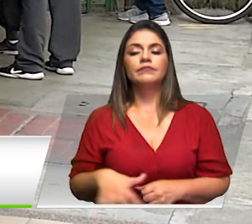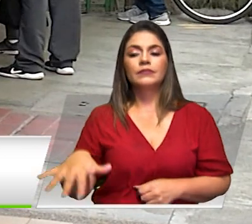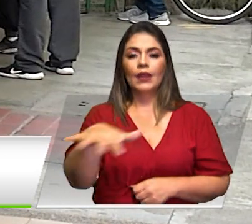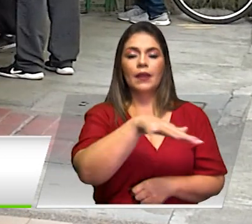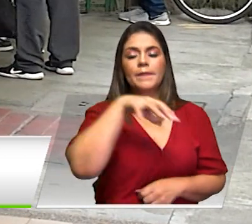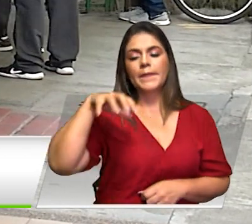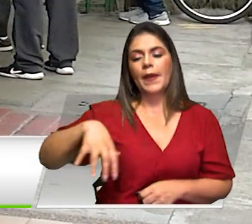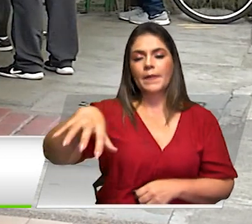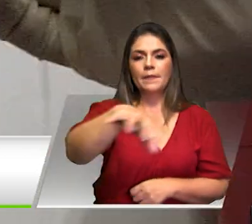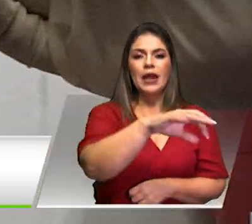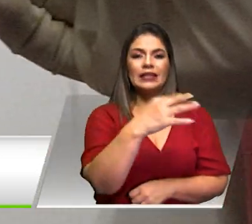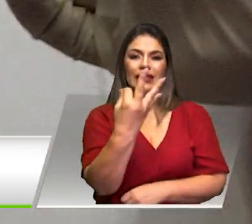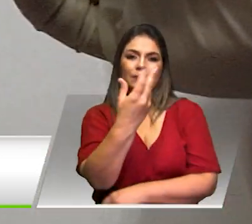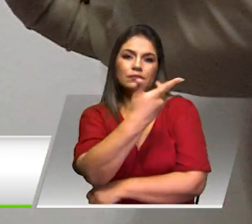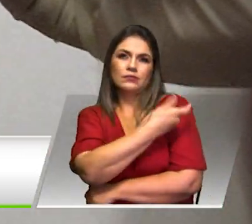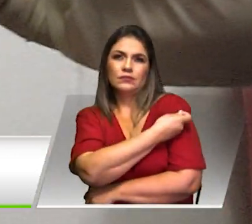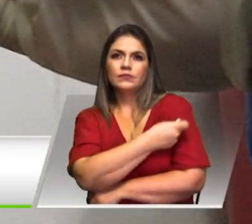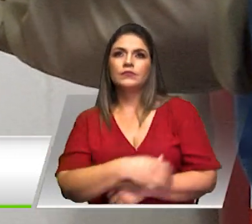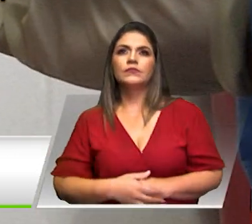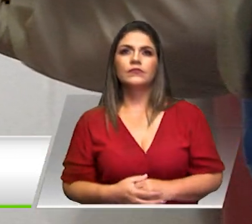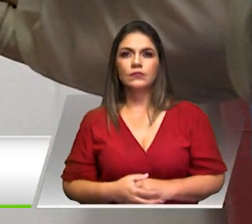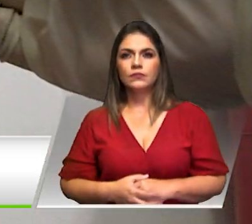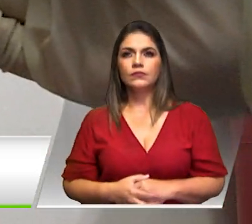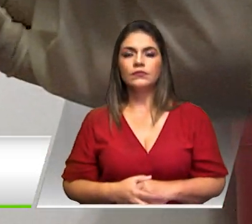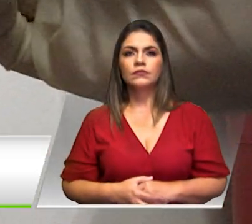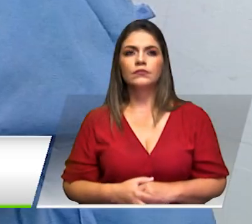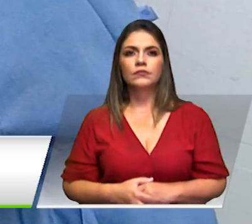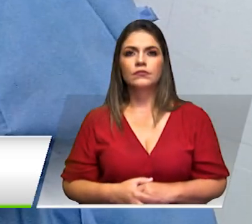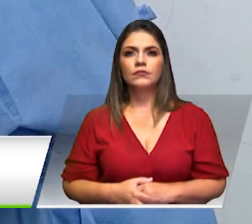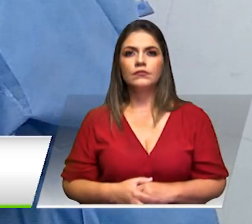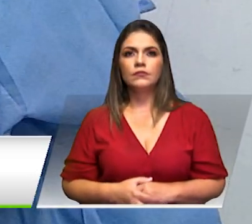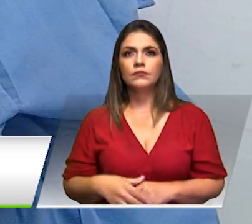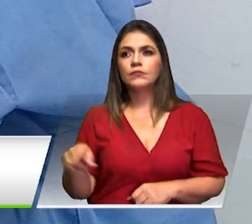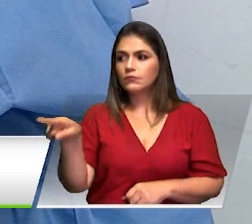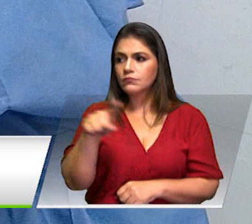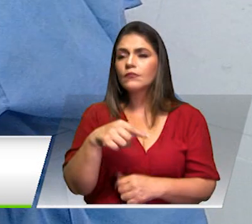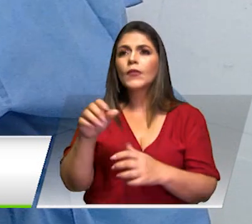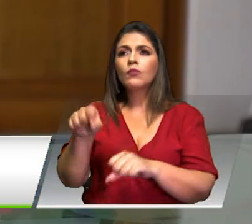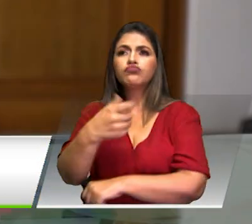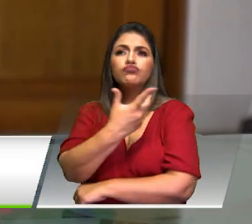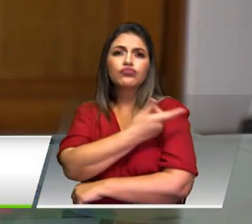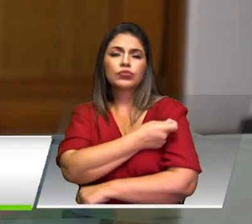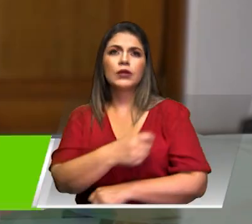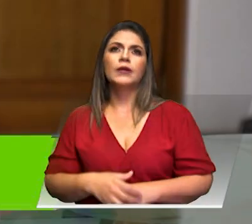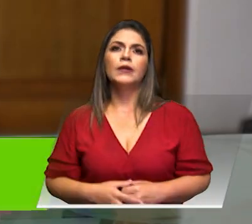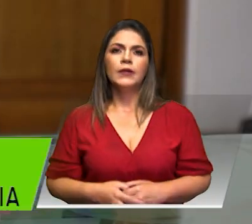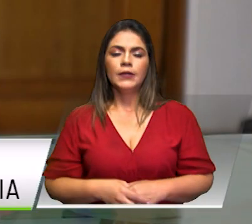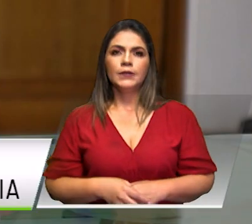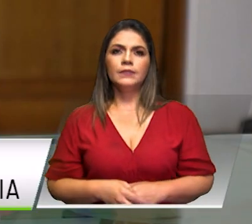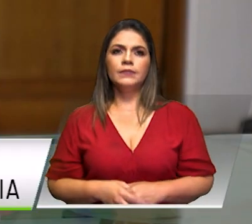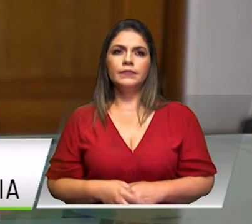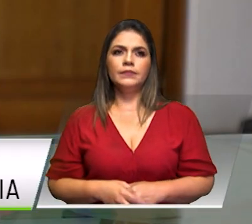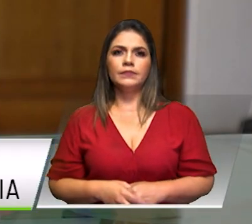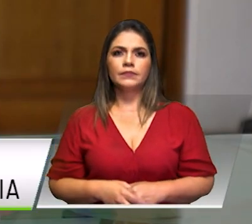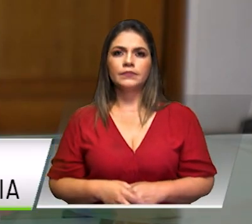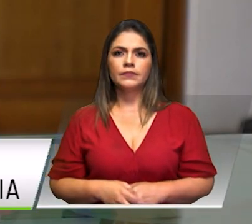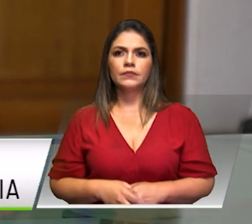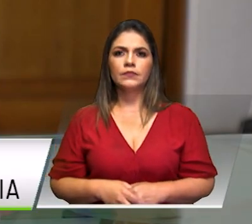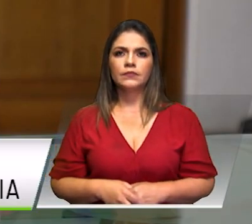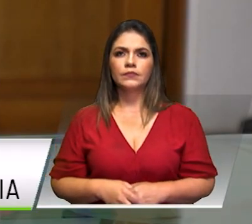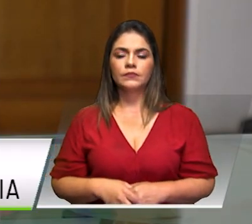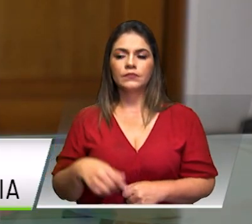para que las personas se acerquen por diferentes medios de transporte y puedan acceder al biológico uno va a estar al norte del valle de aburrá